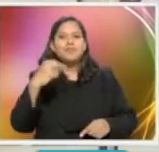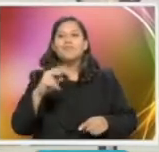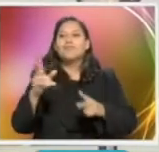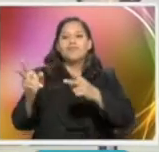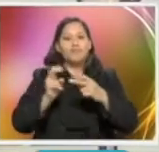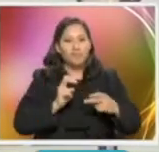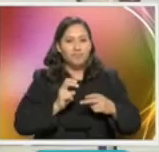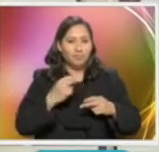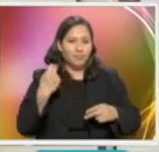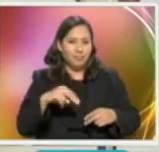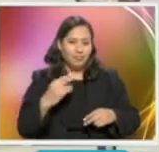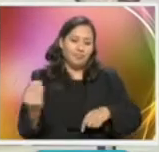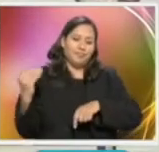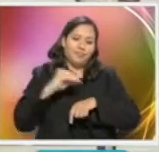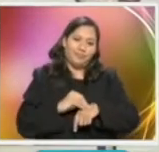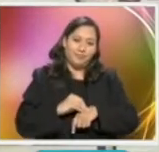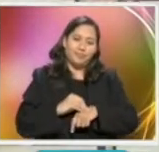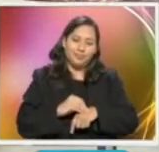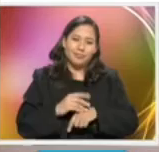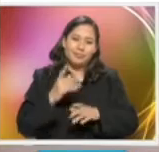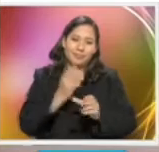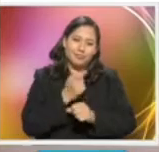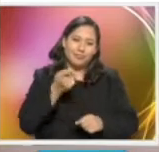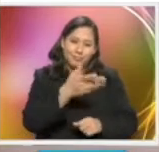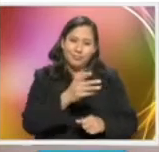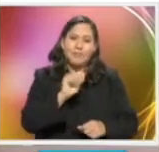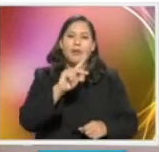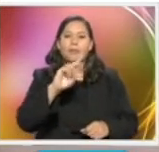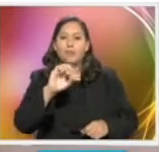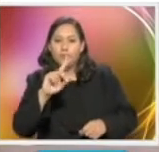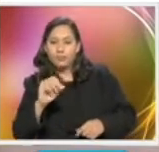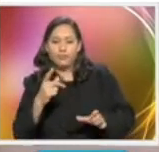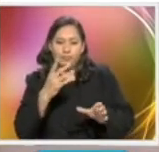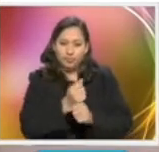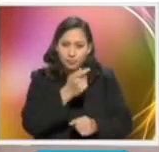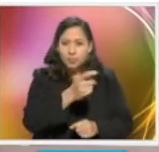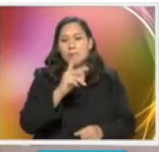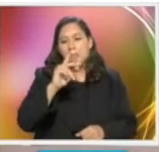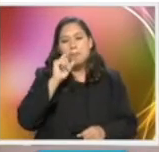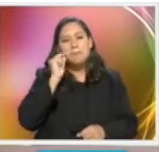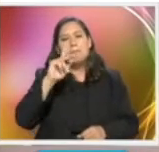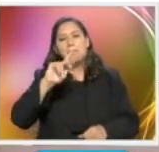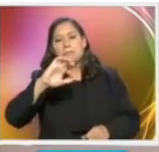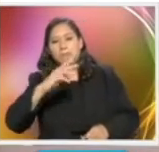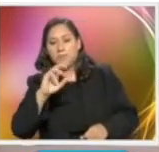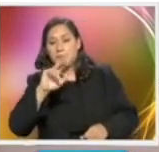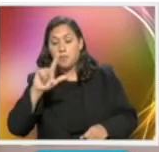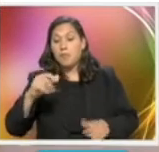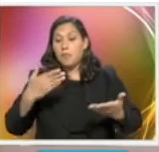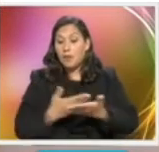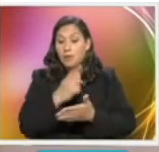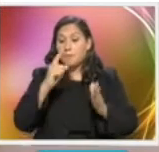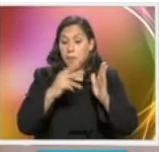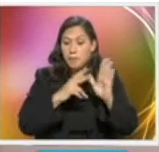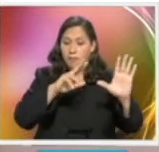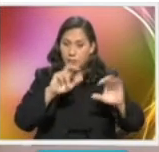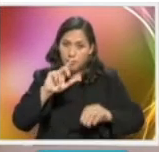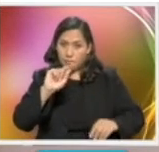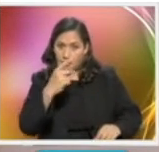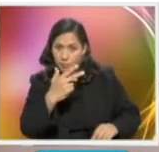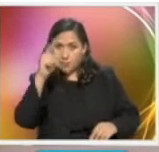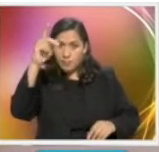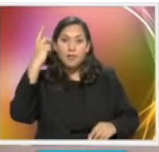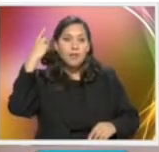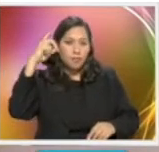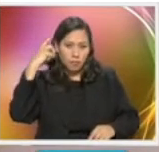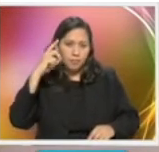luego el nombre de el Francisco seudónimo, Villa. ¿no? Sí, exactamente. Todo el mundo lo conoce como Pancho Villa. Nace en 1878, allá